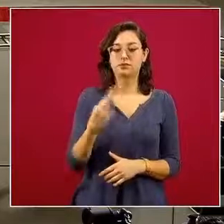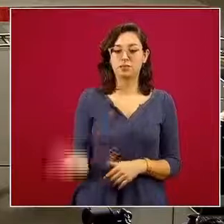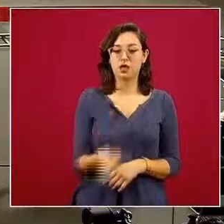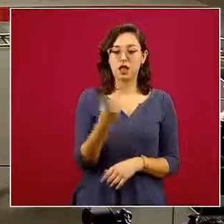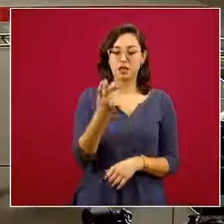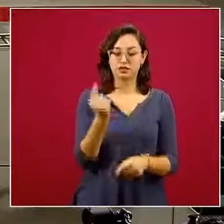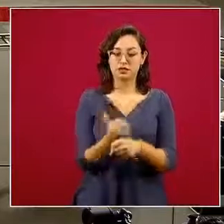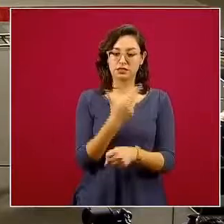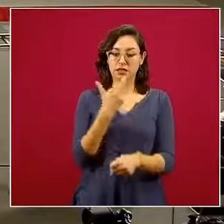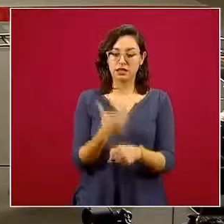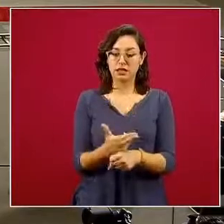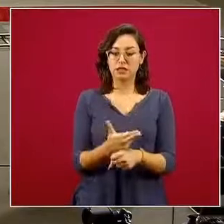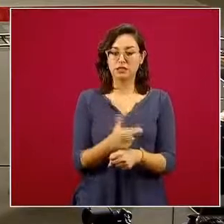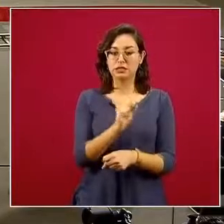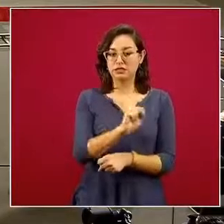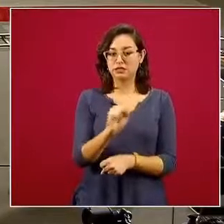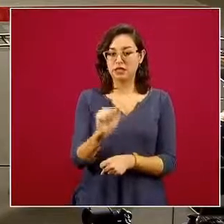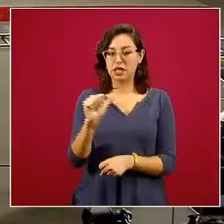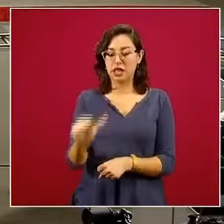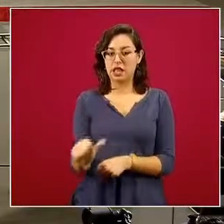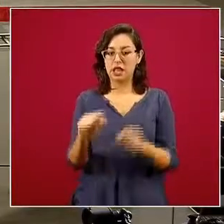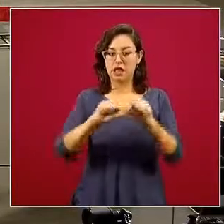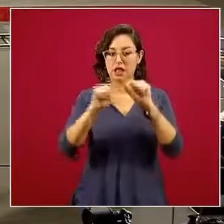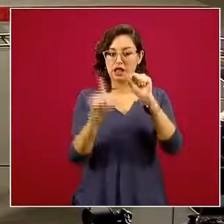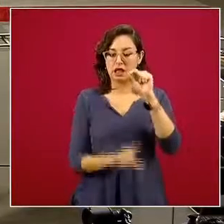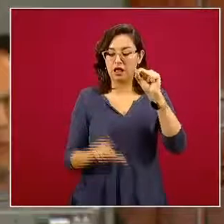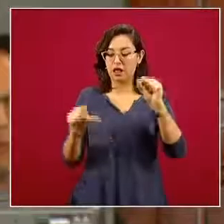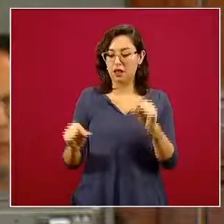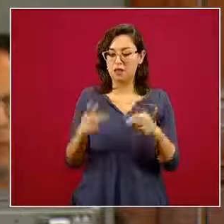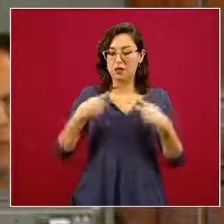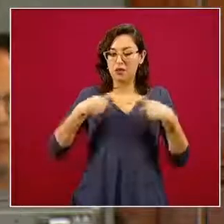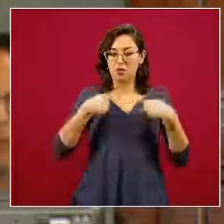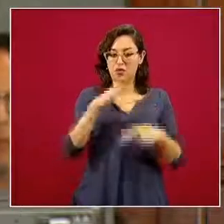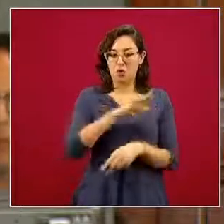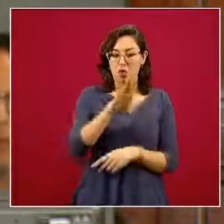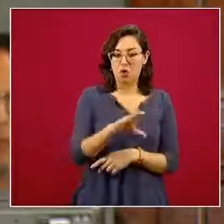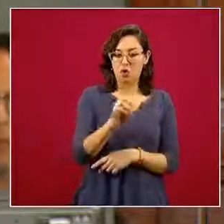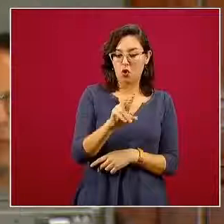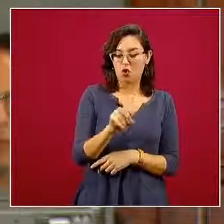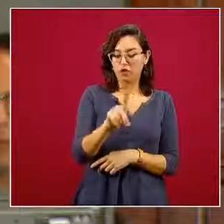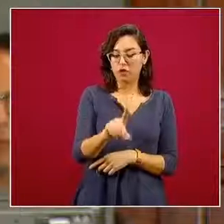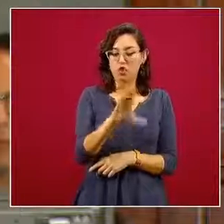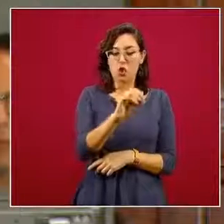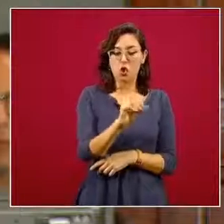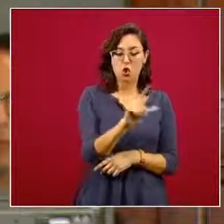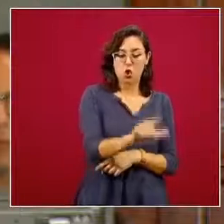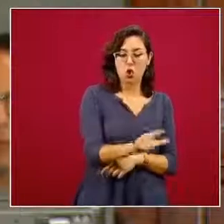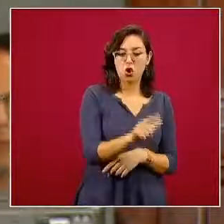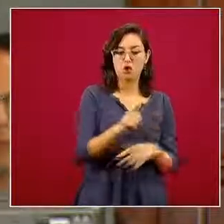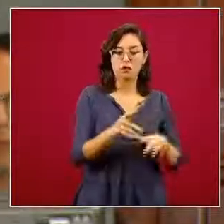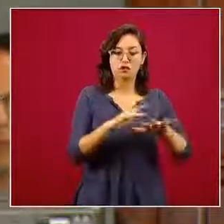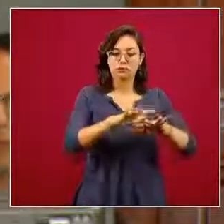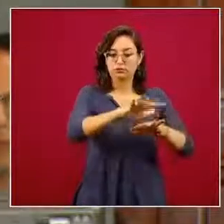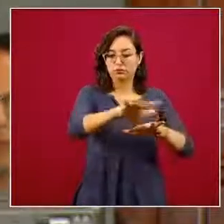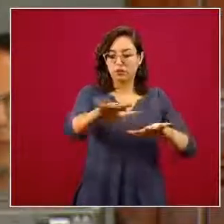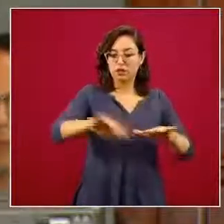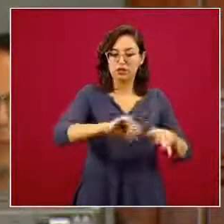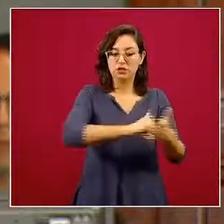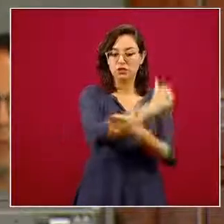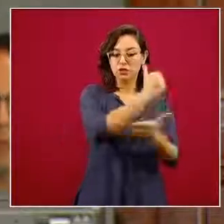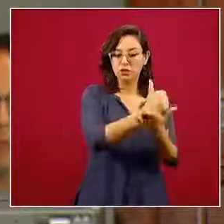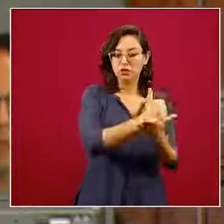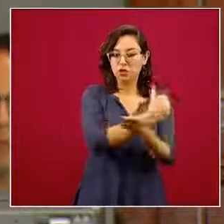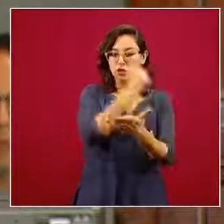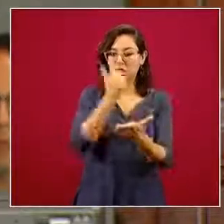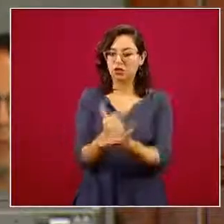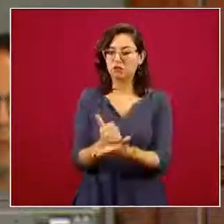Salud Federal tiene desagregados los datos de mortalidad por COVID-19 a nivel de Colonia y Manzana en las zonas urbanas. De ser